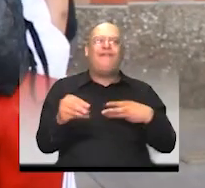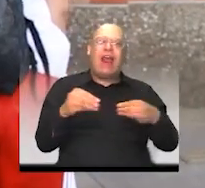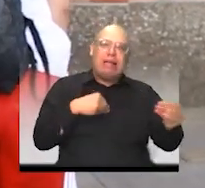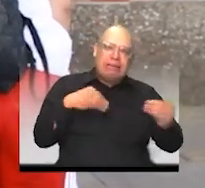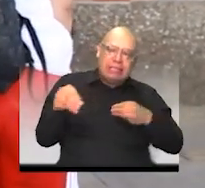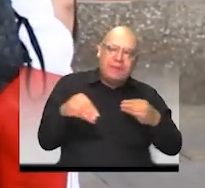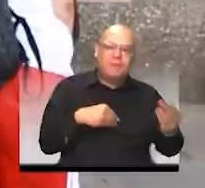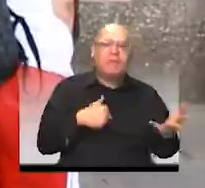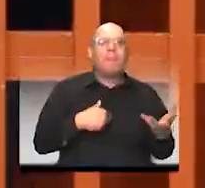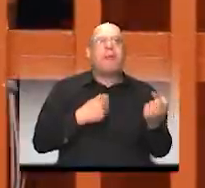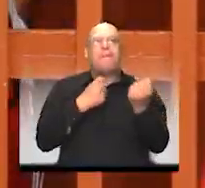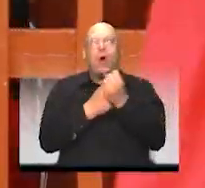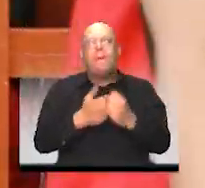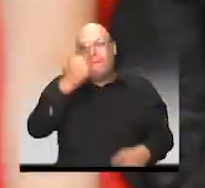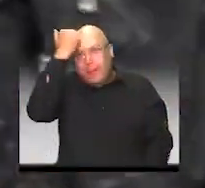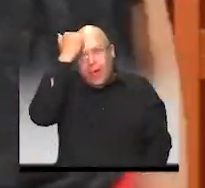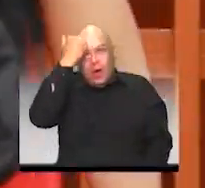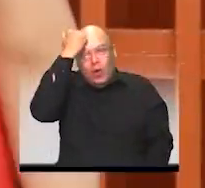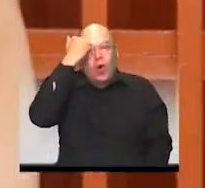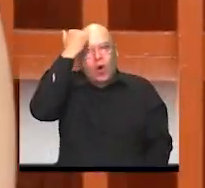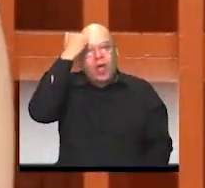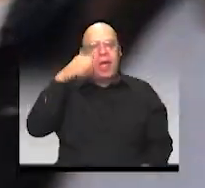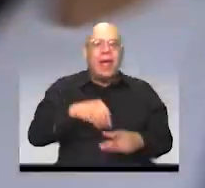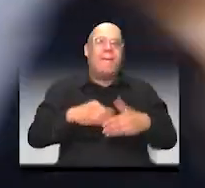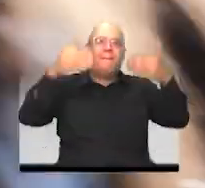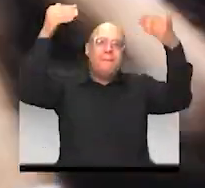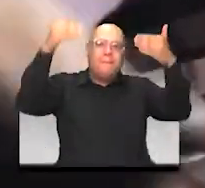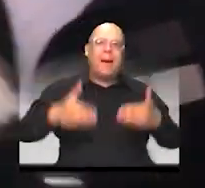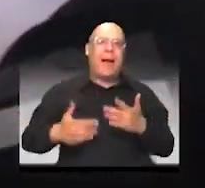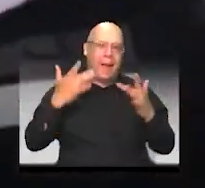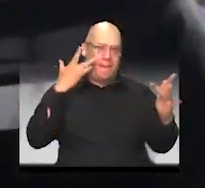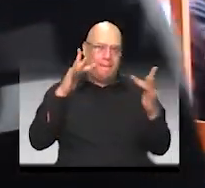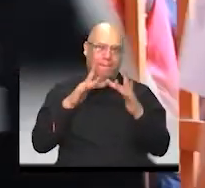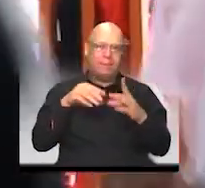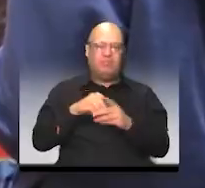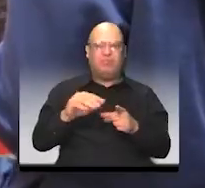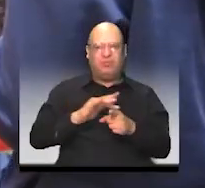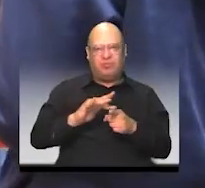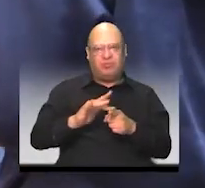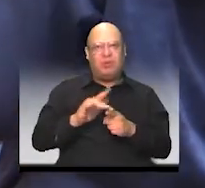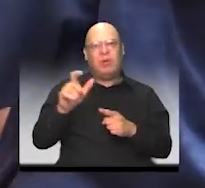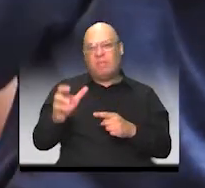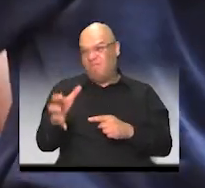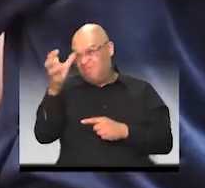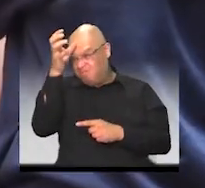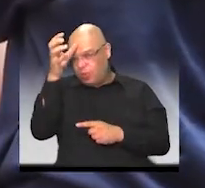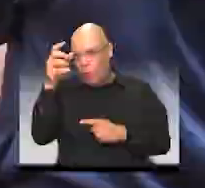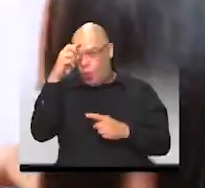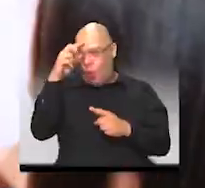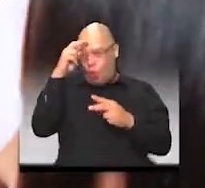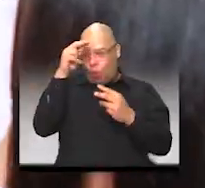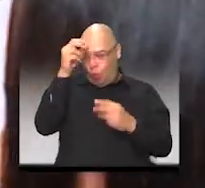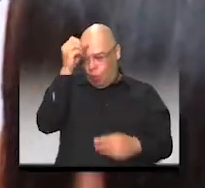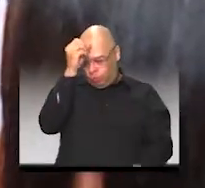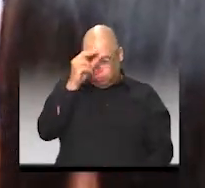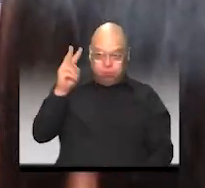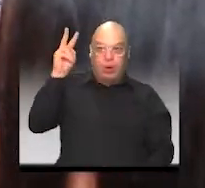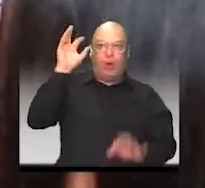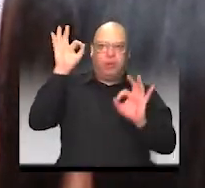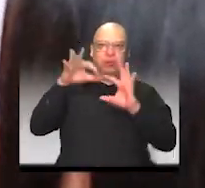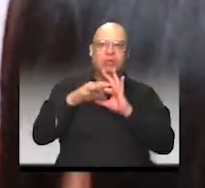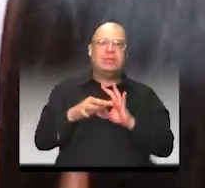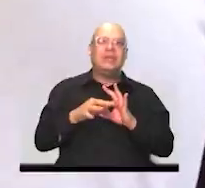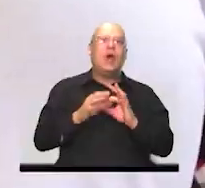flexibles, apoyo pedagógico a los estudiantes en condición de discapacidad y con capacidades o con talentos excepcionales, unidad de